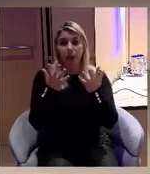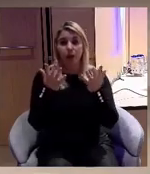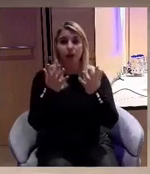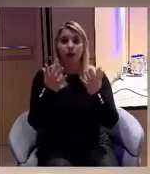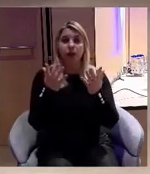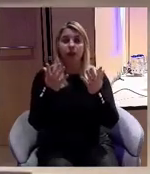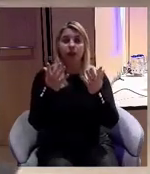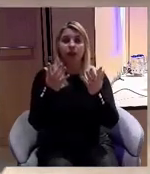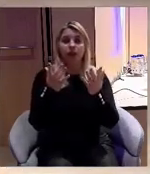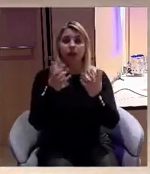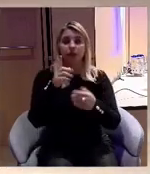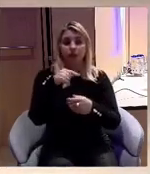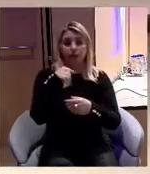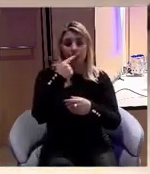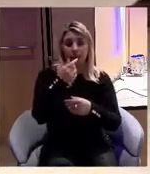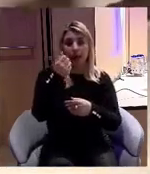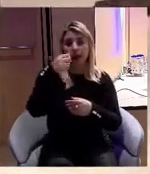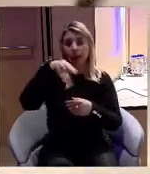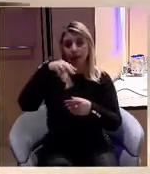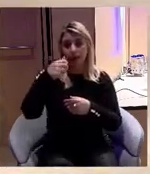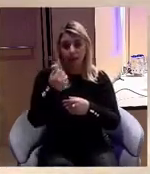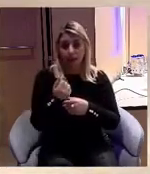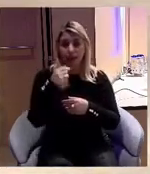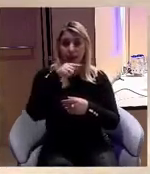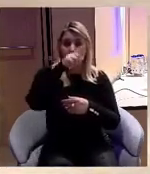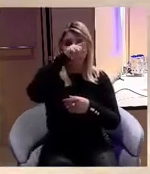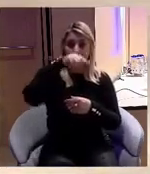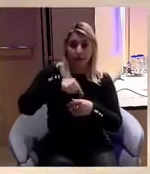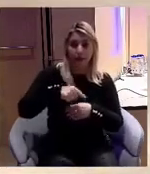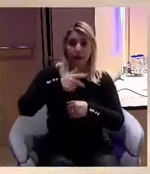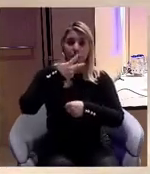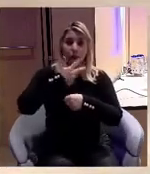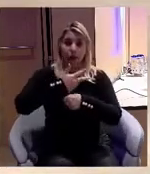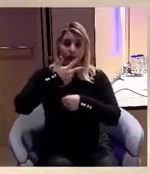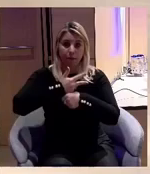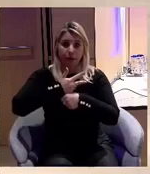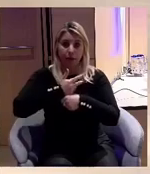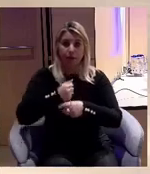darle la palabra a Ana Carolina que viene de de